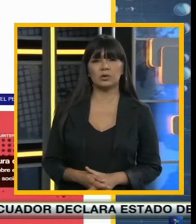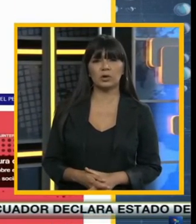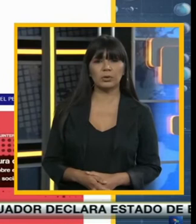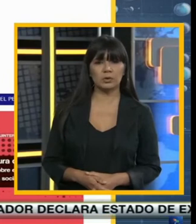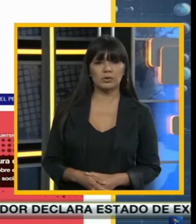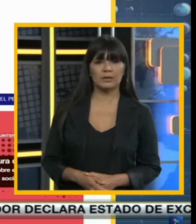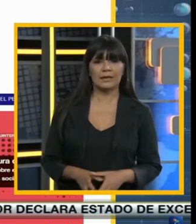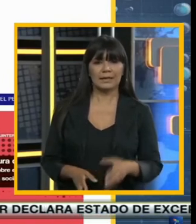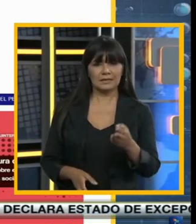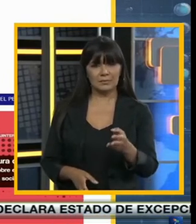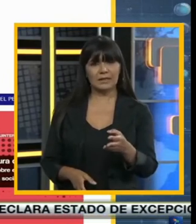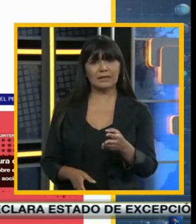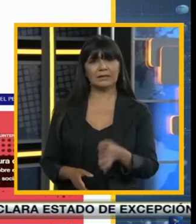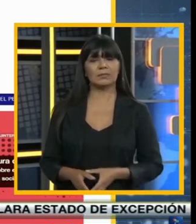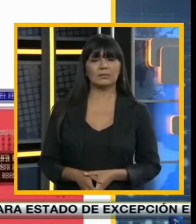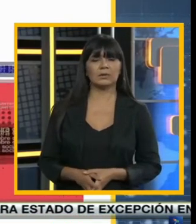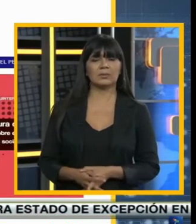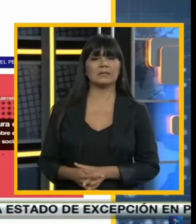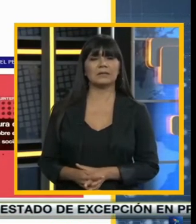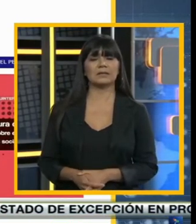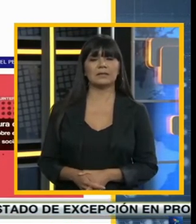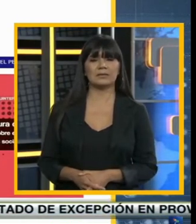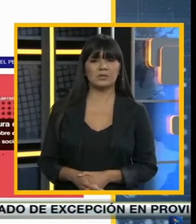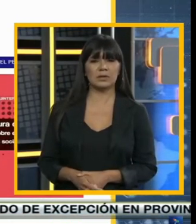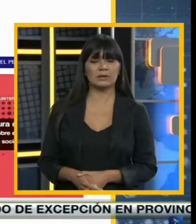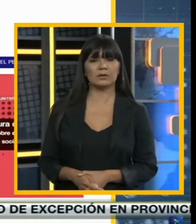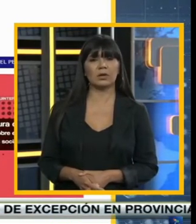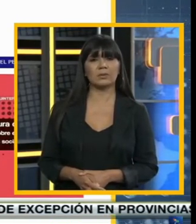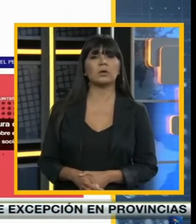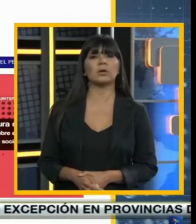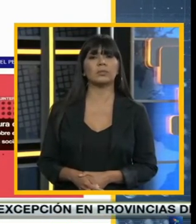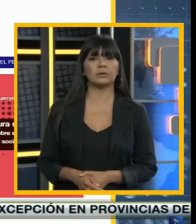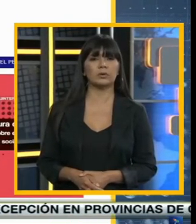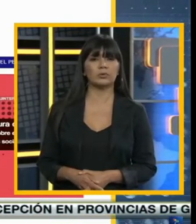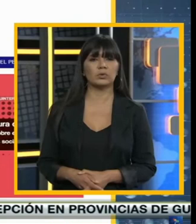la integración de los pueblos. Allí en imagen están viendo al presidente de Venezuela,